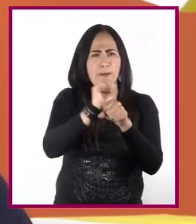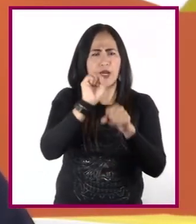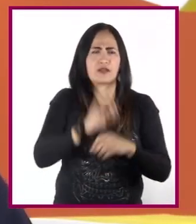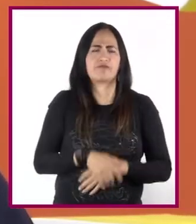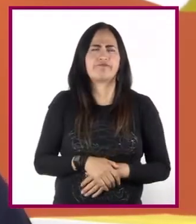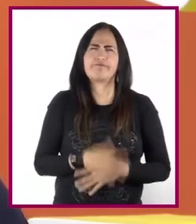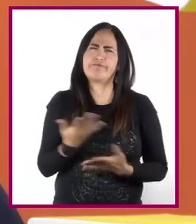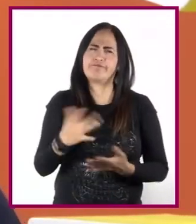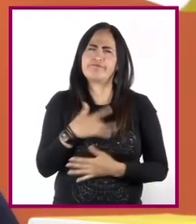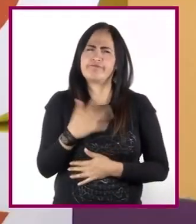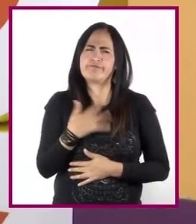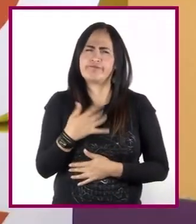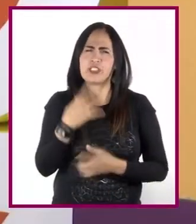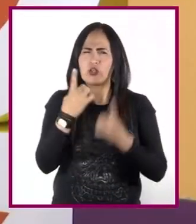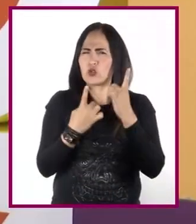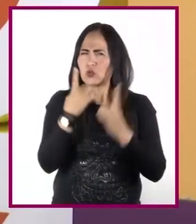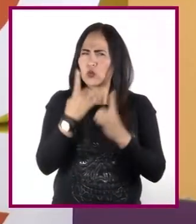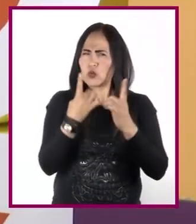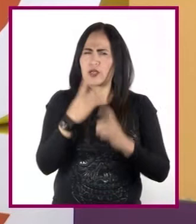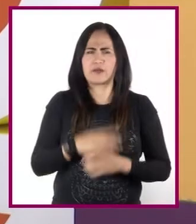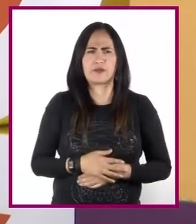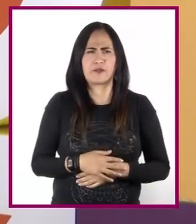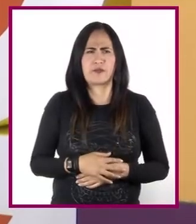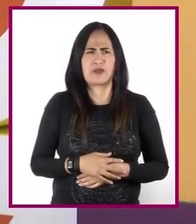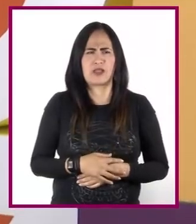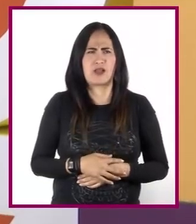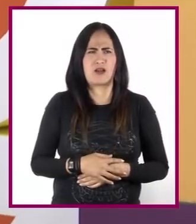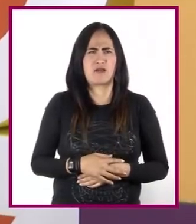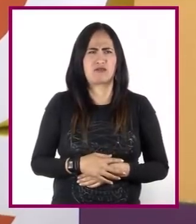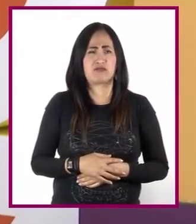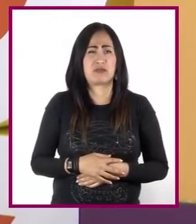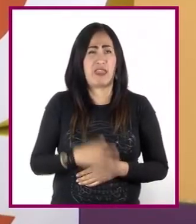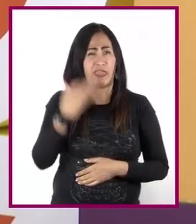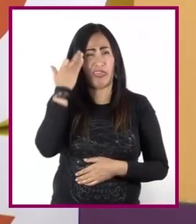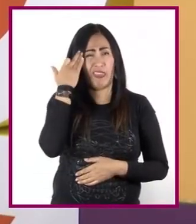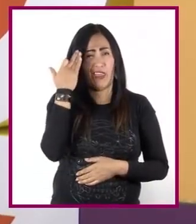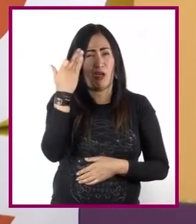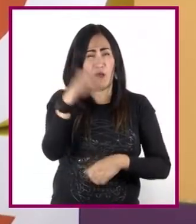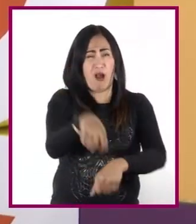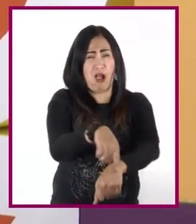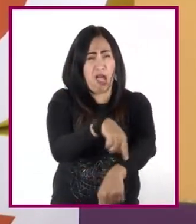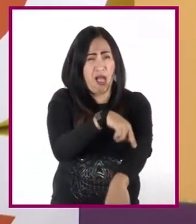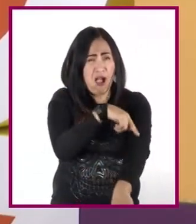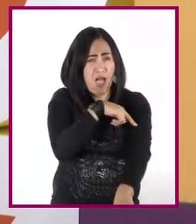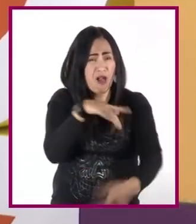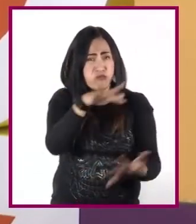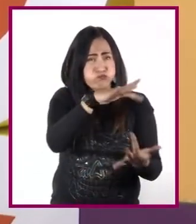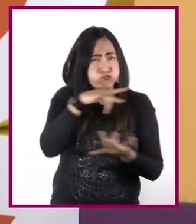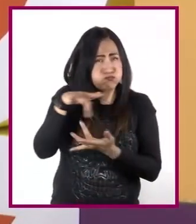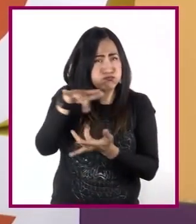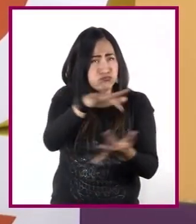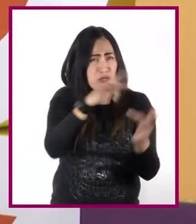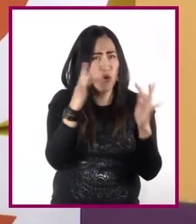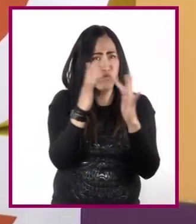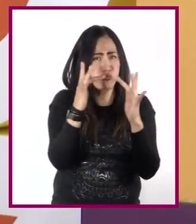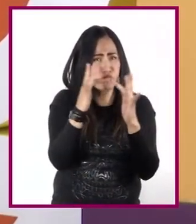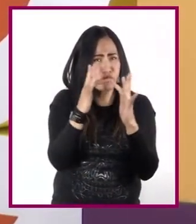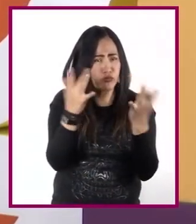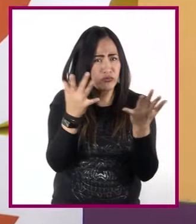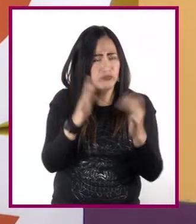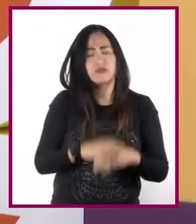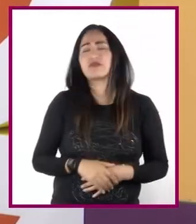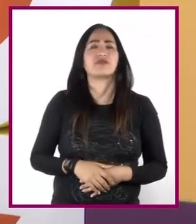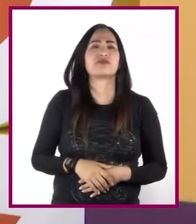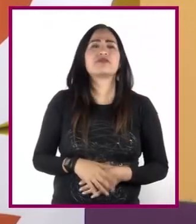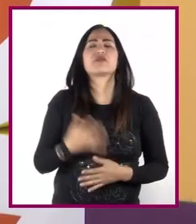la siguiente inquietud. ¿Será demasiado tiempo el que paso en mis redes sociales? Para tener un mejor